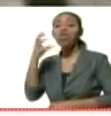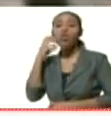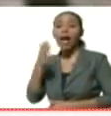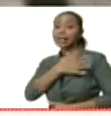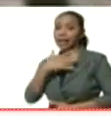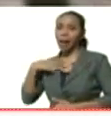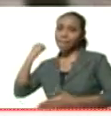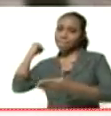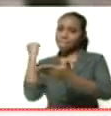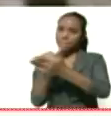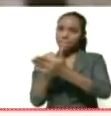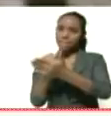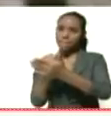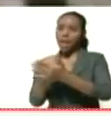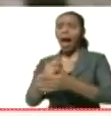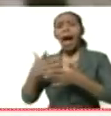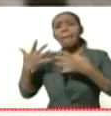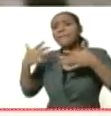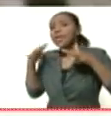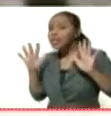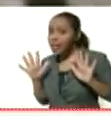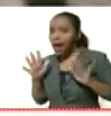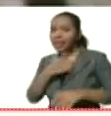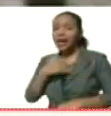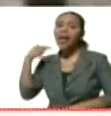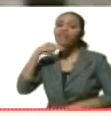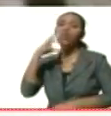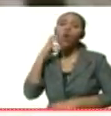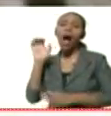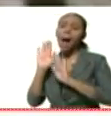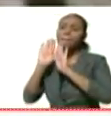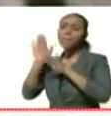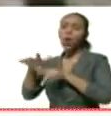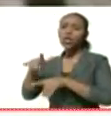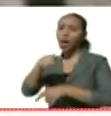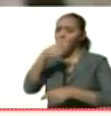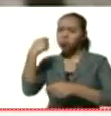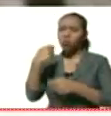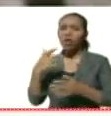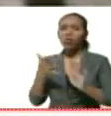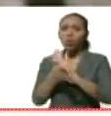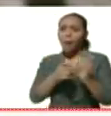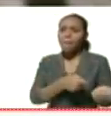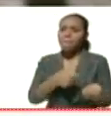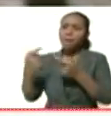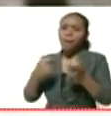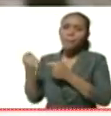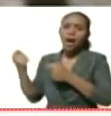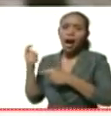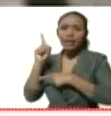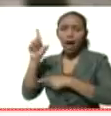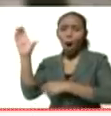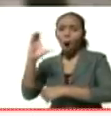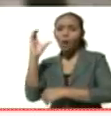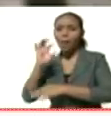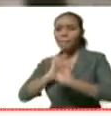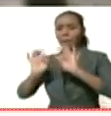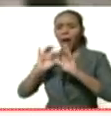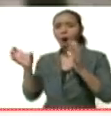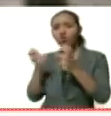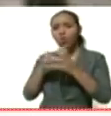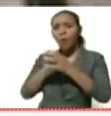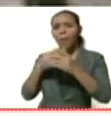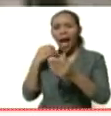matar, a pesar de que Iván Duque apoyado en el narcotráfico del Atlántico colombiano prepara grupos